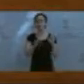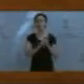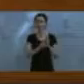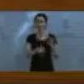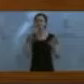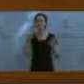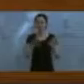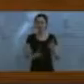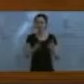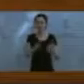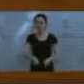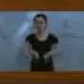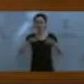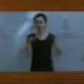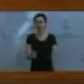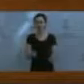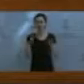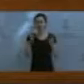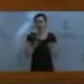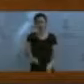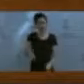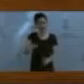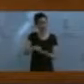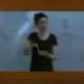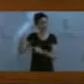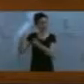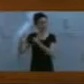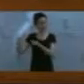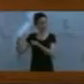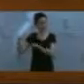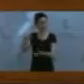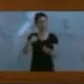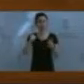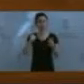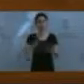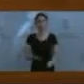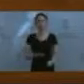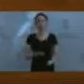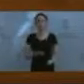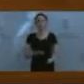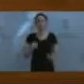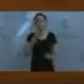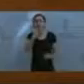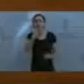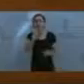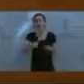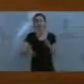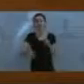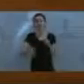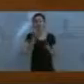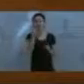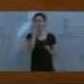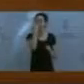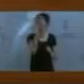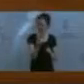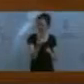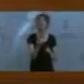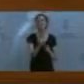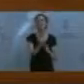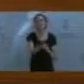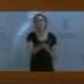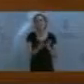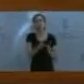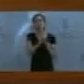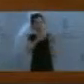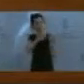puede modificar el impuesto de sucesiones. Yo les voy a decir una cosa, y seguramente que quien me tiene que entender me va a entender. Si yo